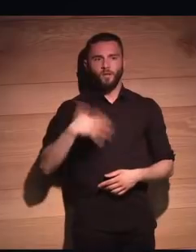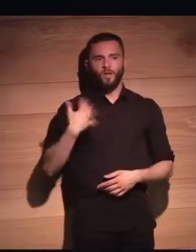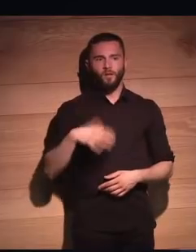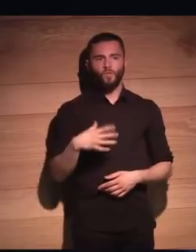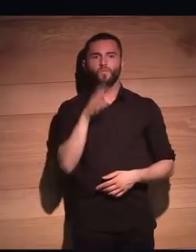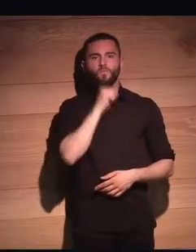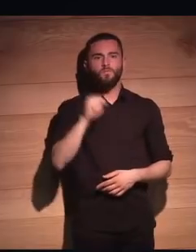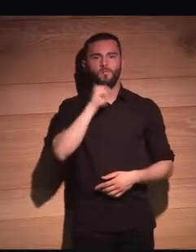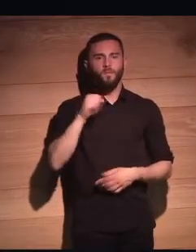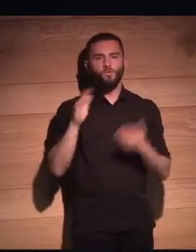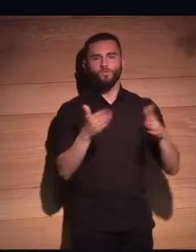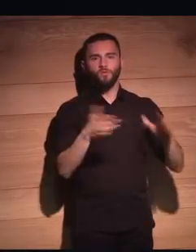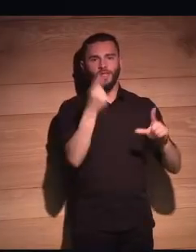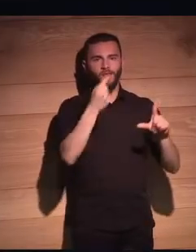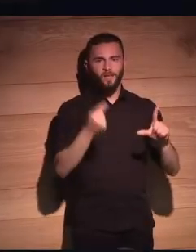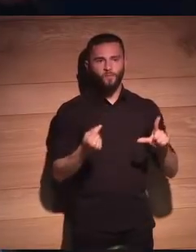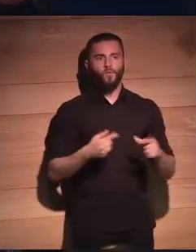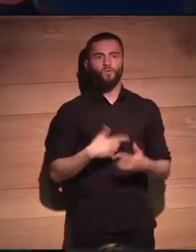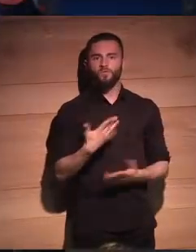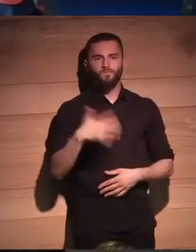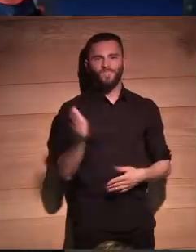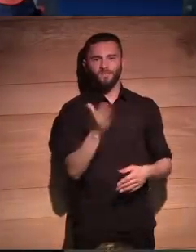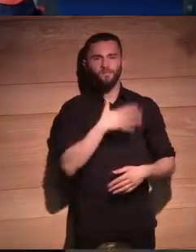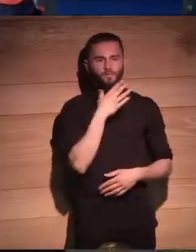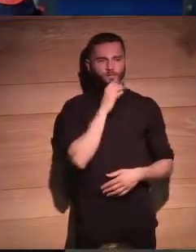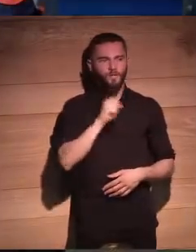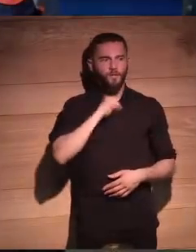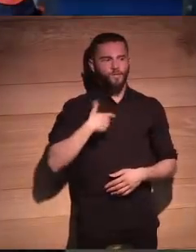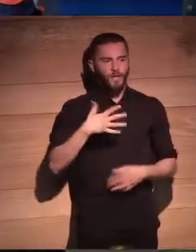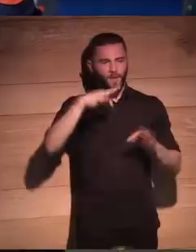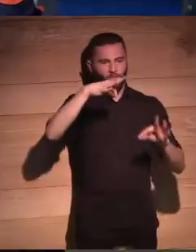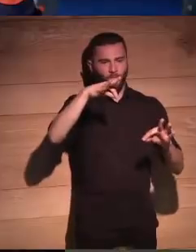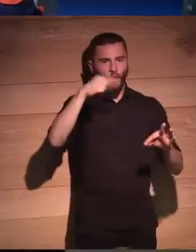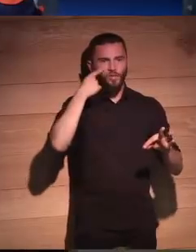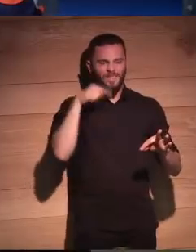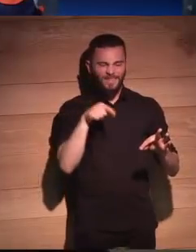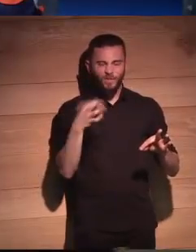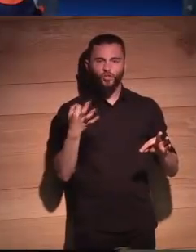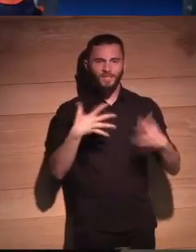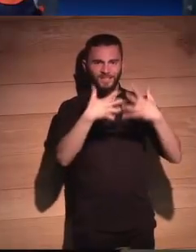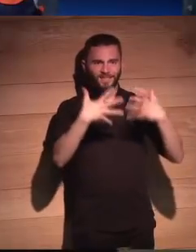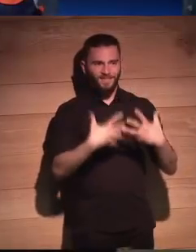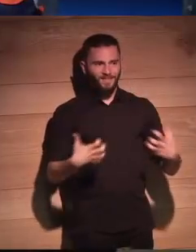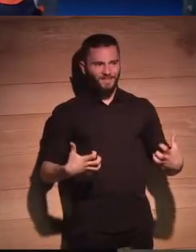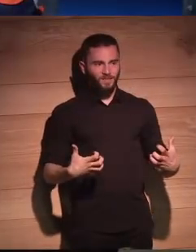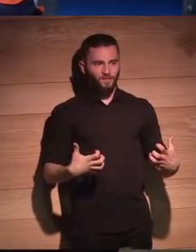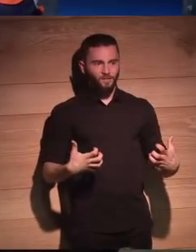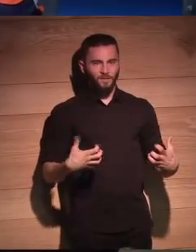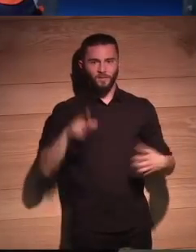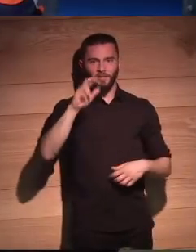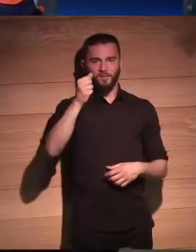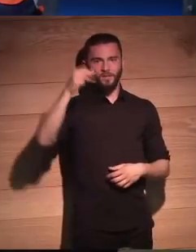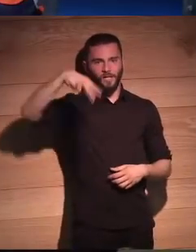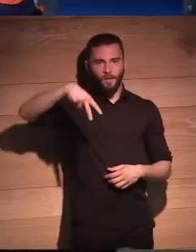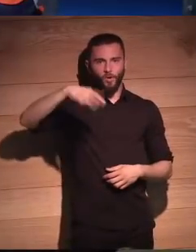colección. Tengo una enorme curiosidad por saber qué hay en esos folios, por favor, que estás con ellos para atrás. Unos textos y para adelante. Con citas de Ramón